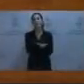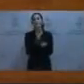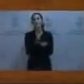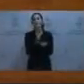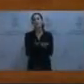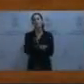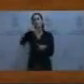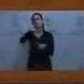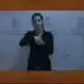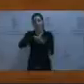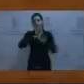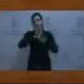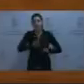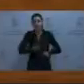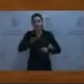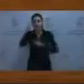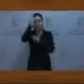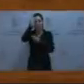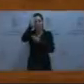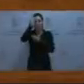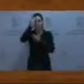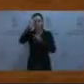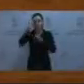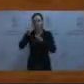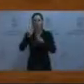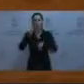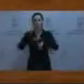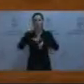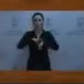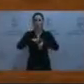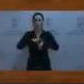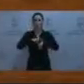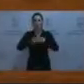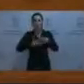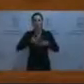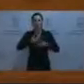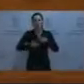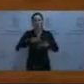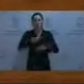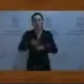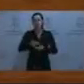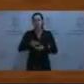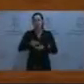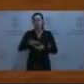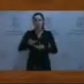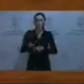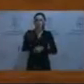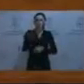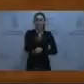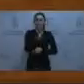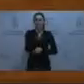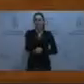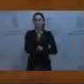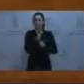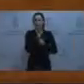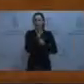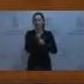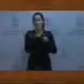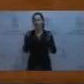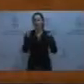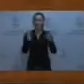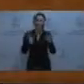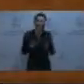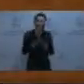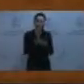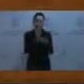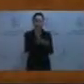favorable, ¿no? Yo creo que no cabe ya que sigan dejando transcurrir los años sin más y sin una solución de ningún tipo. Lo que les pedimos es